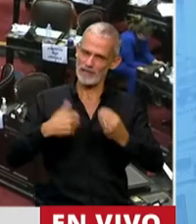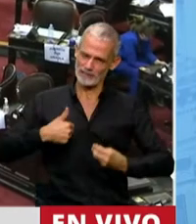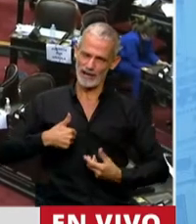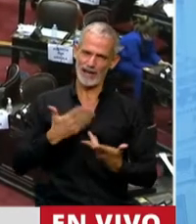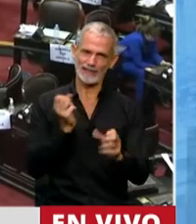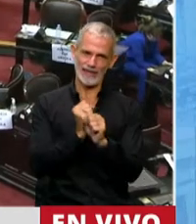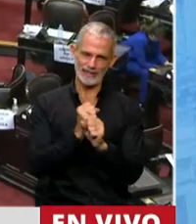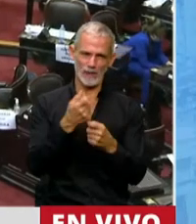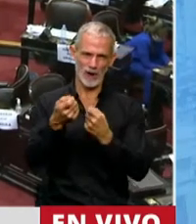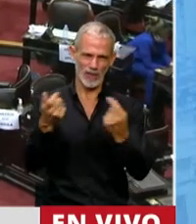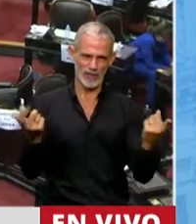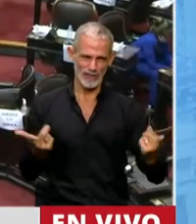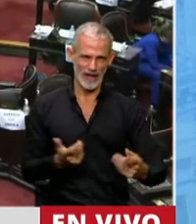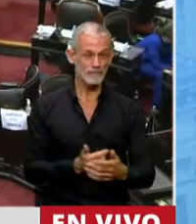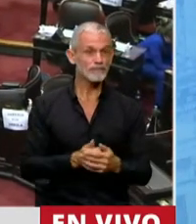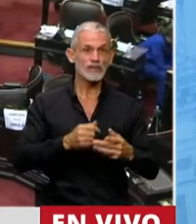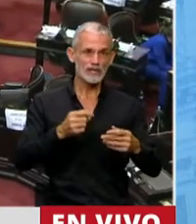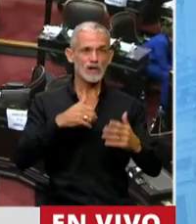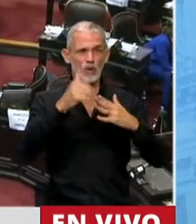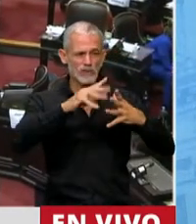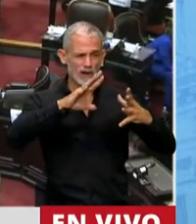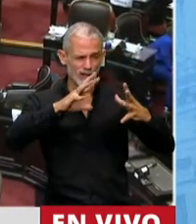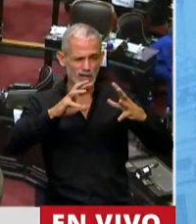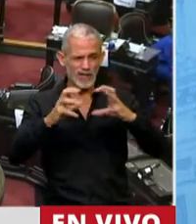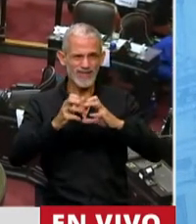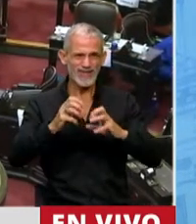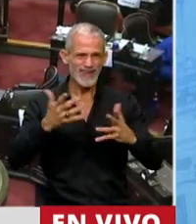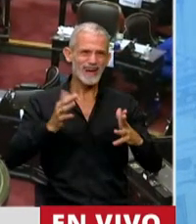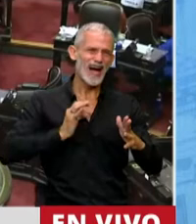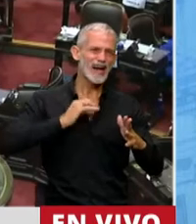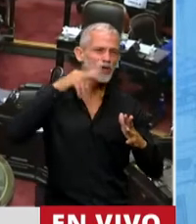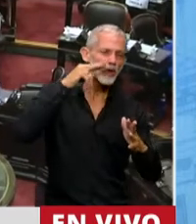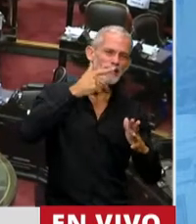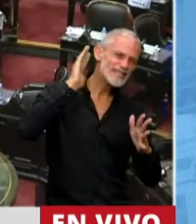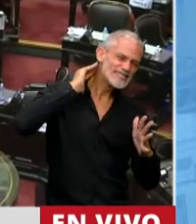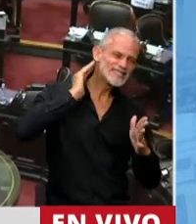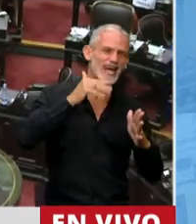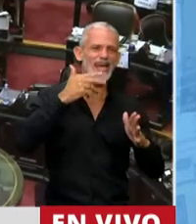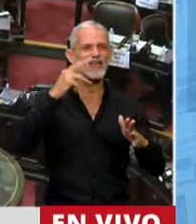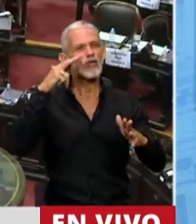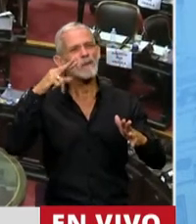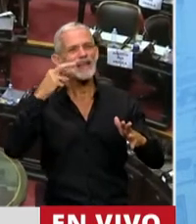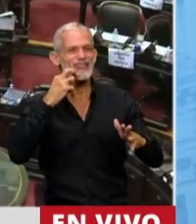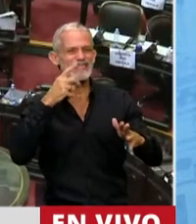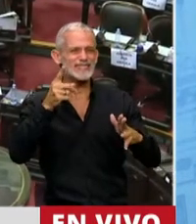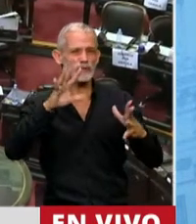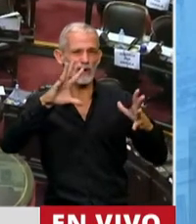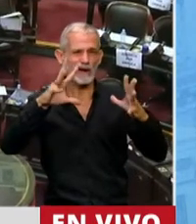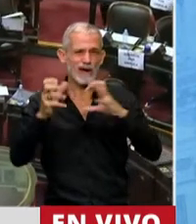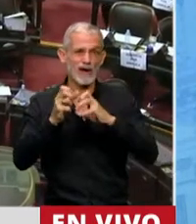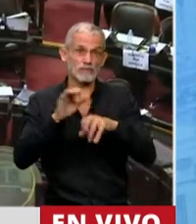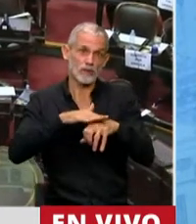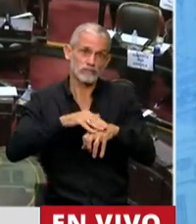argentinas. El deterioro que sufrió esta actividad entre los años 2016 y 2019 se agravó